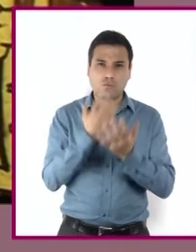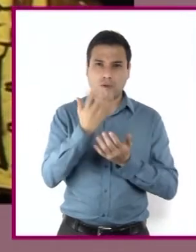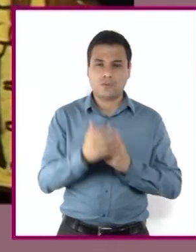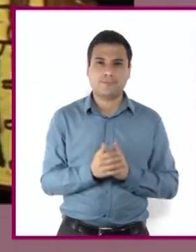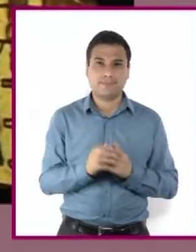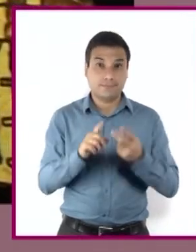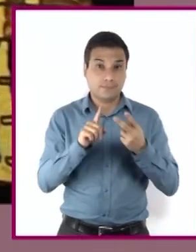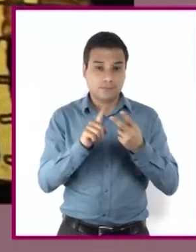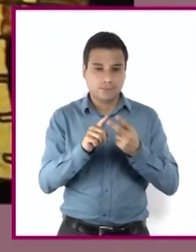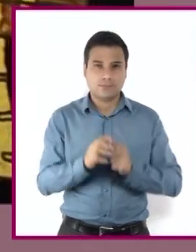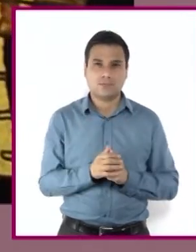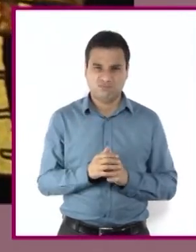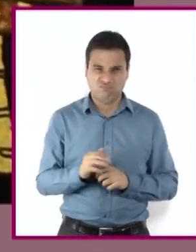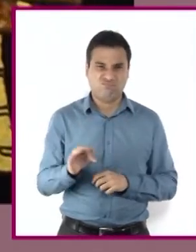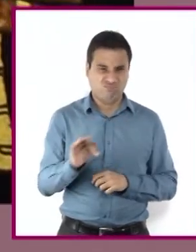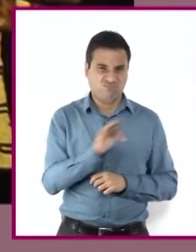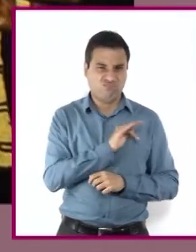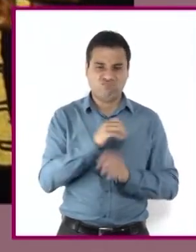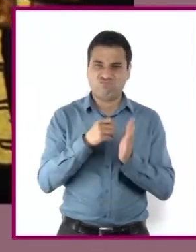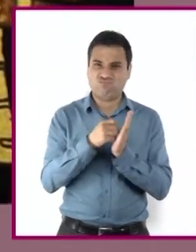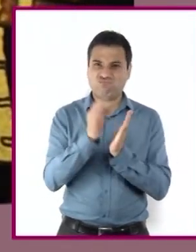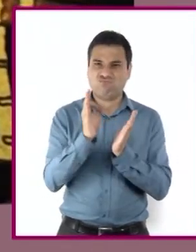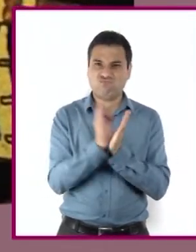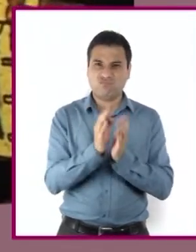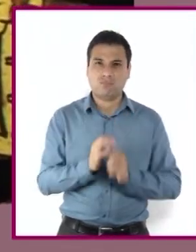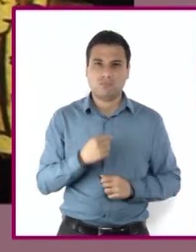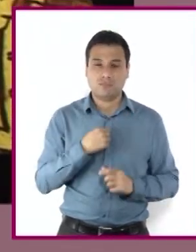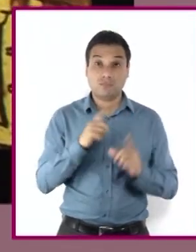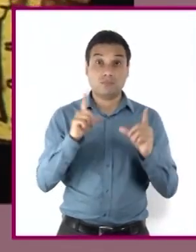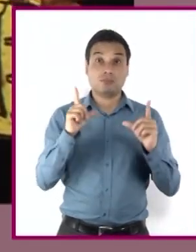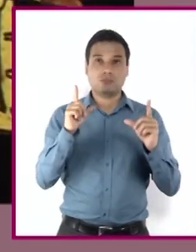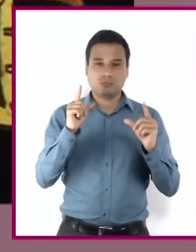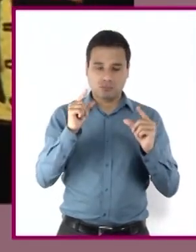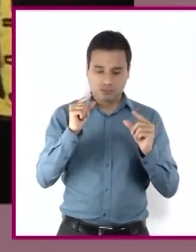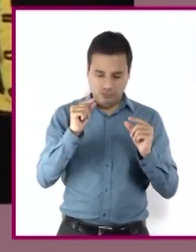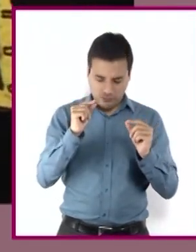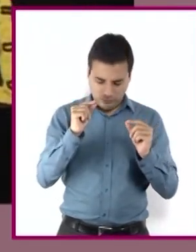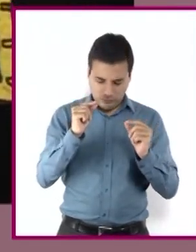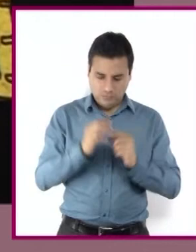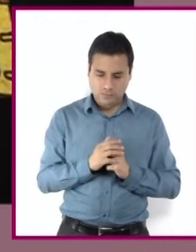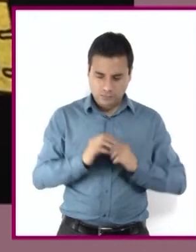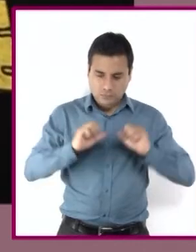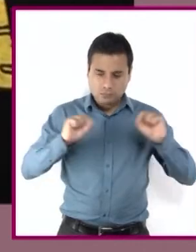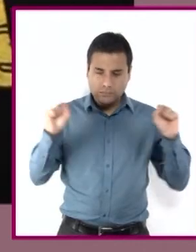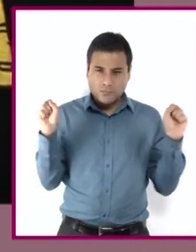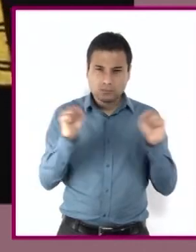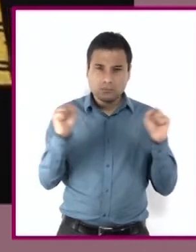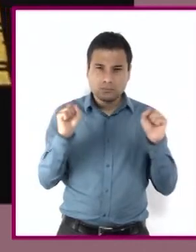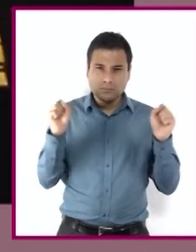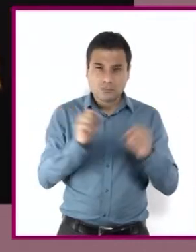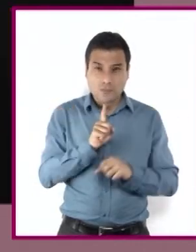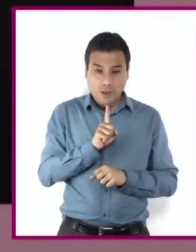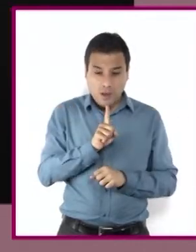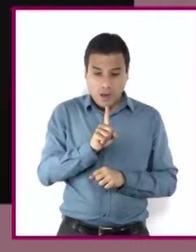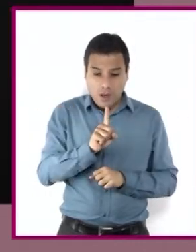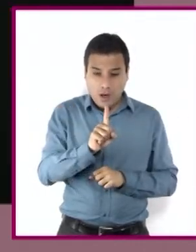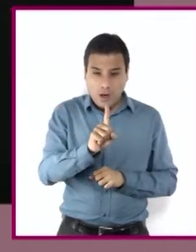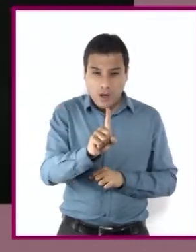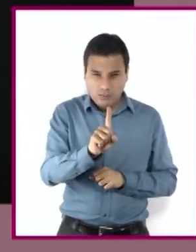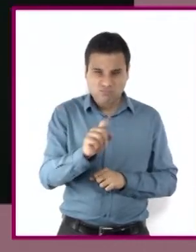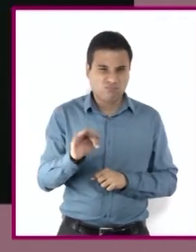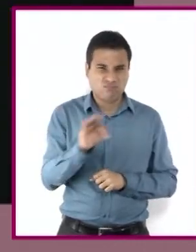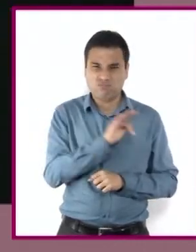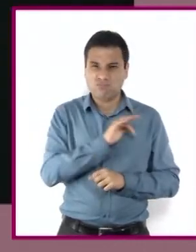Él, valientemente, cerró los ojos, corrió hacia el fuego y sin más,